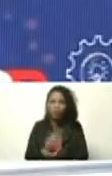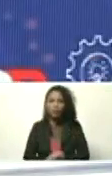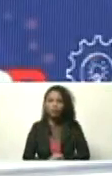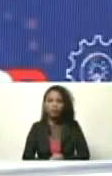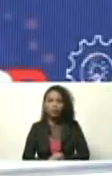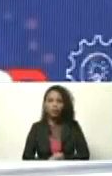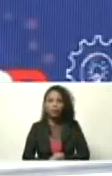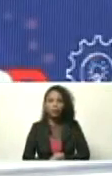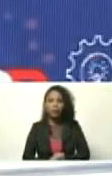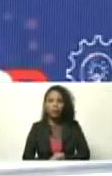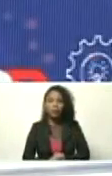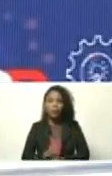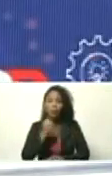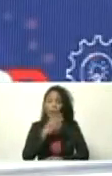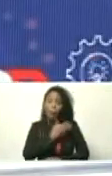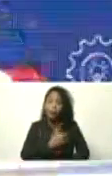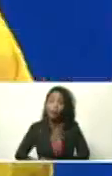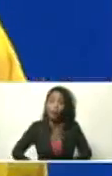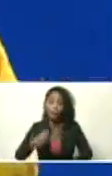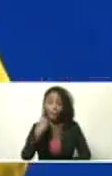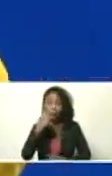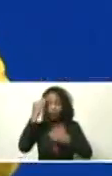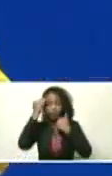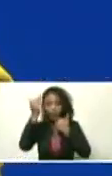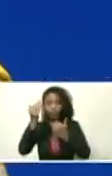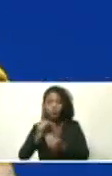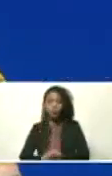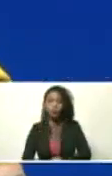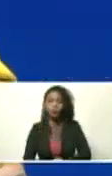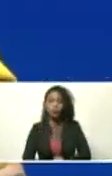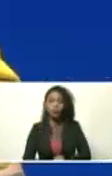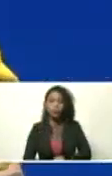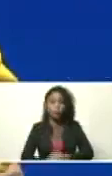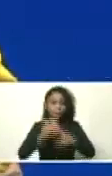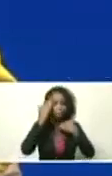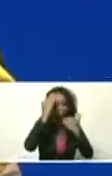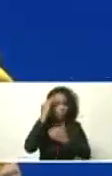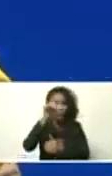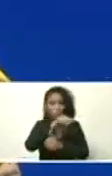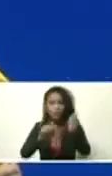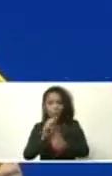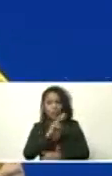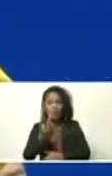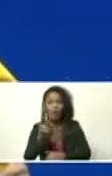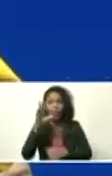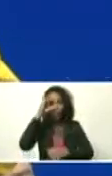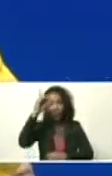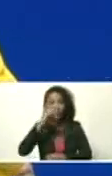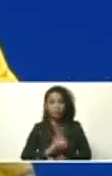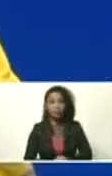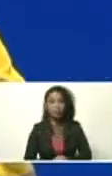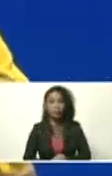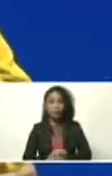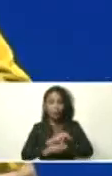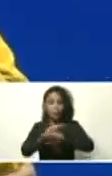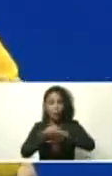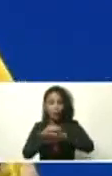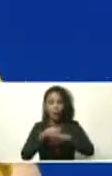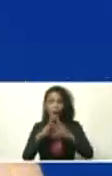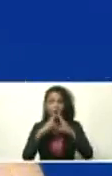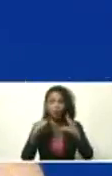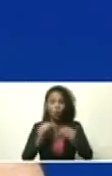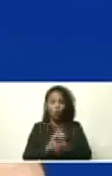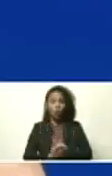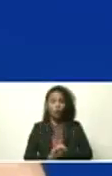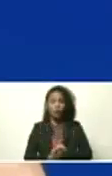Cuéntame. Bueno, presidente, primero saludarlo. Saludar a vicepresidente Elsie Rodríguez, ministro, hermana, y a todo